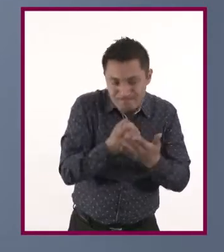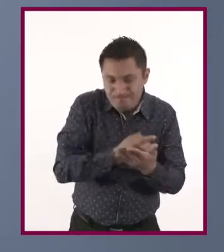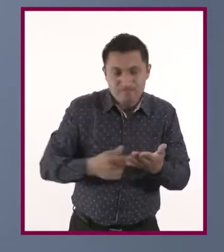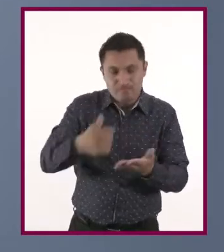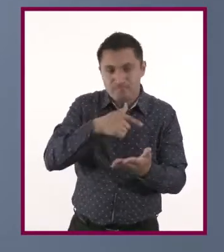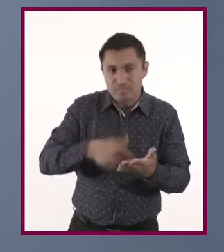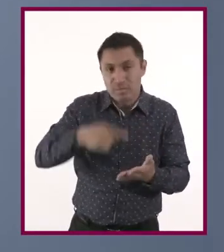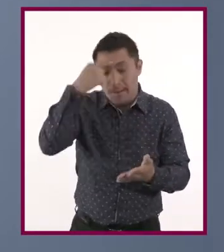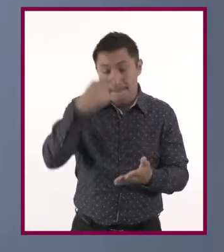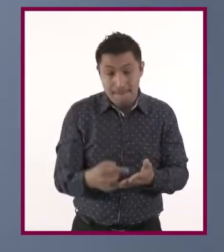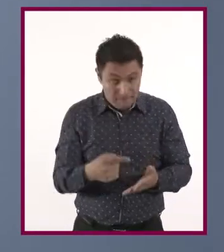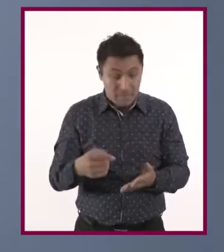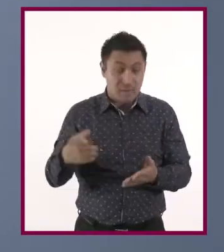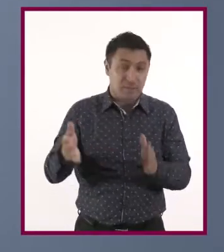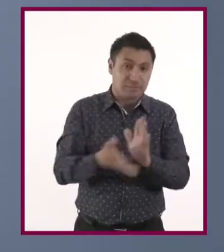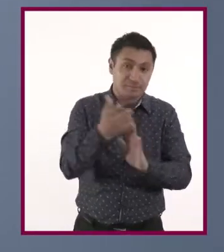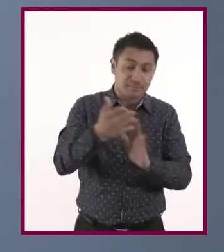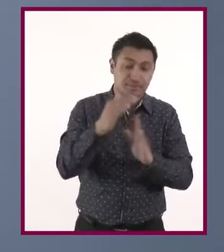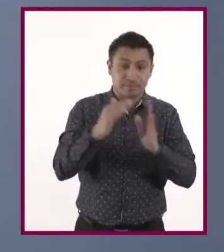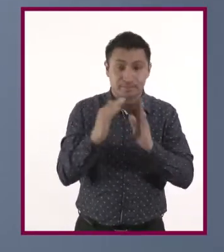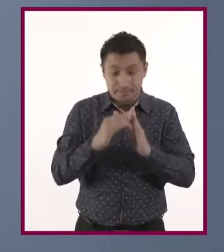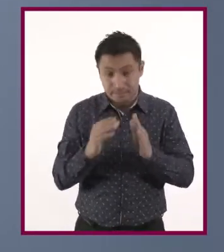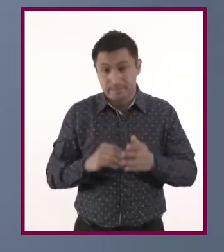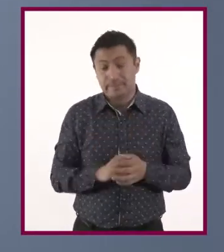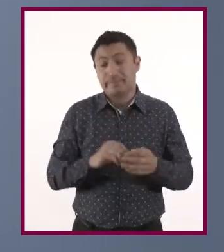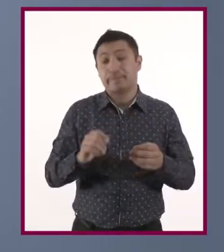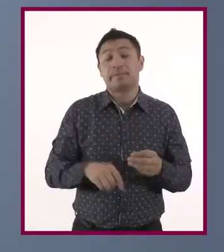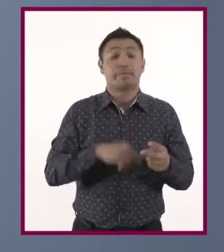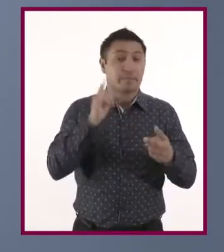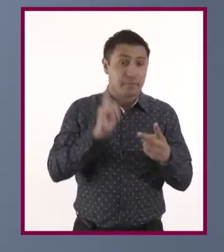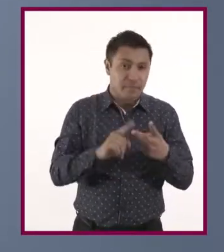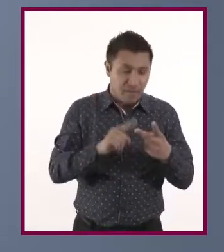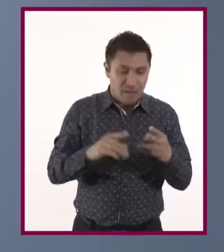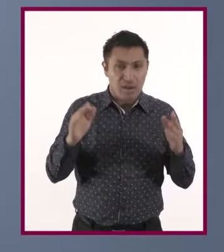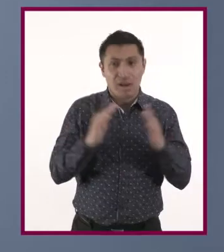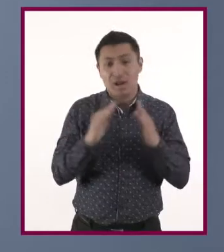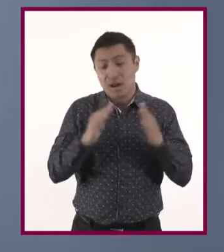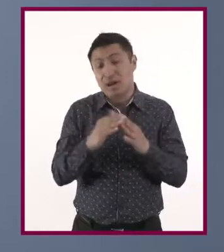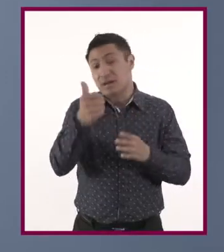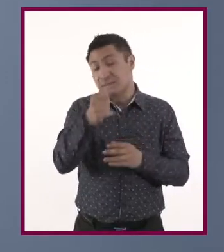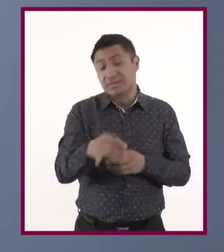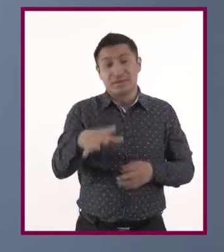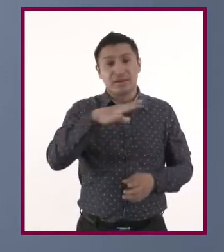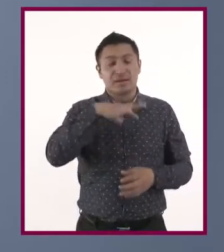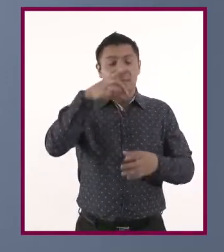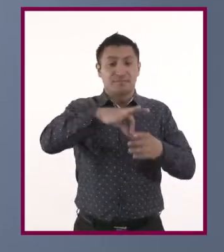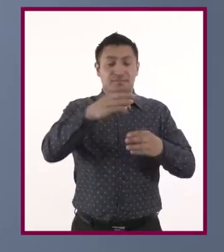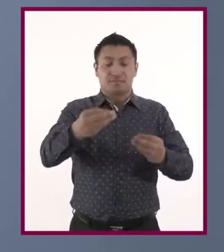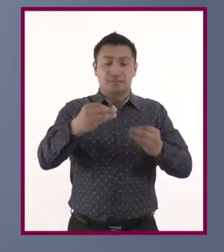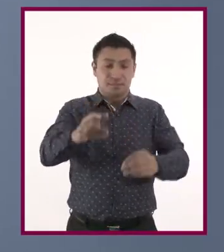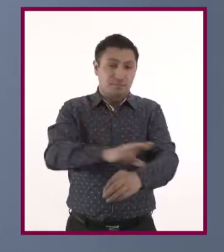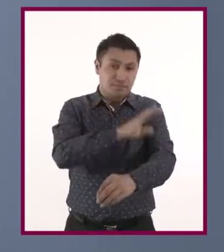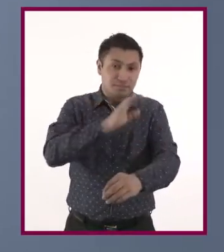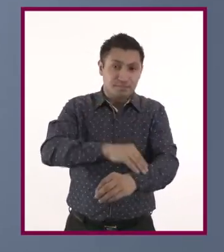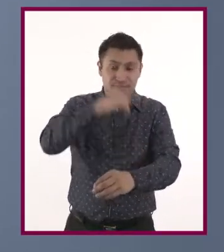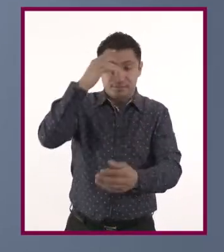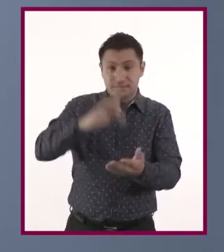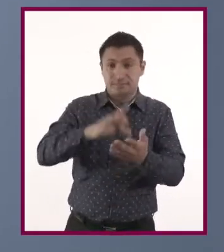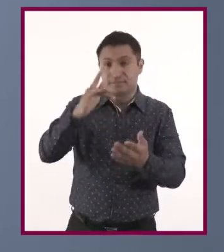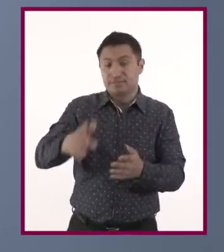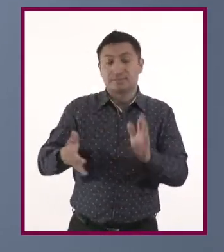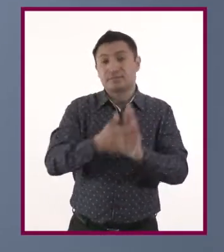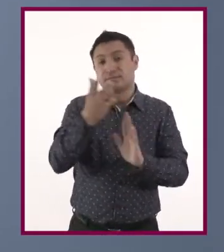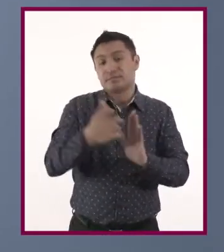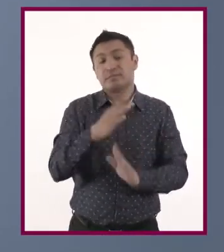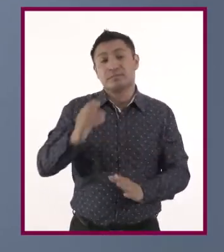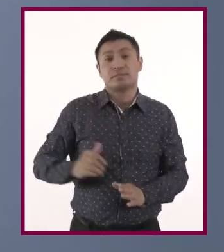construir viviendas que la implementación misma de tecnologías. Una vivienda de este tipo ahorra gran cantidad de energía gracias a que su construcción